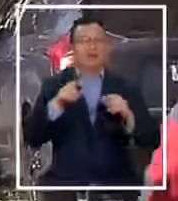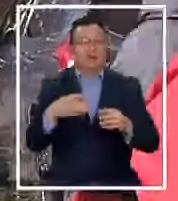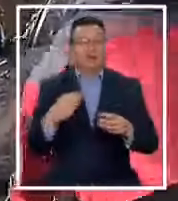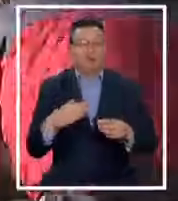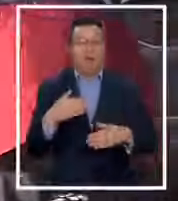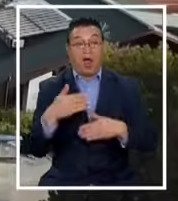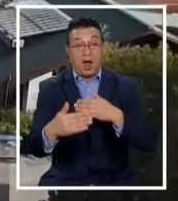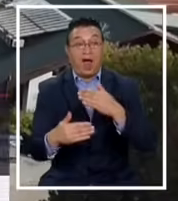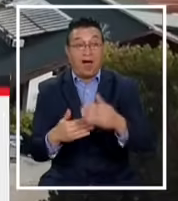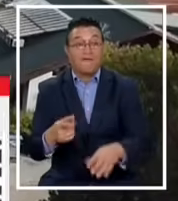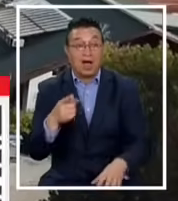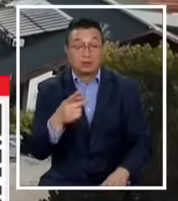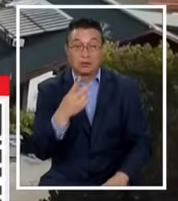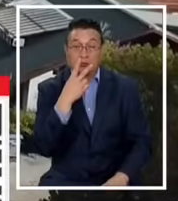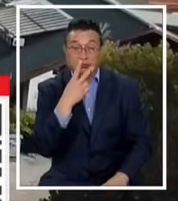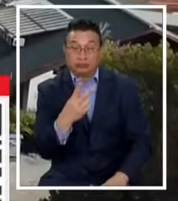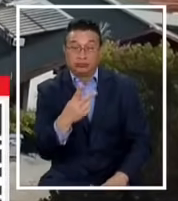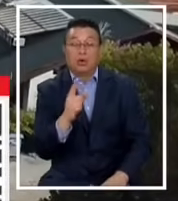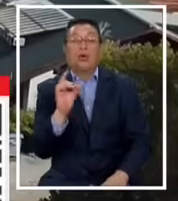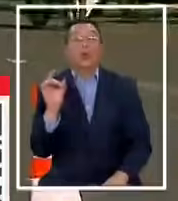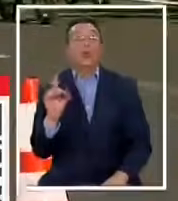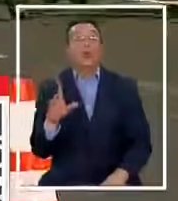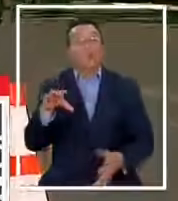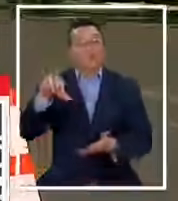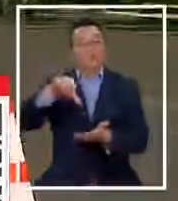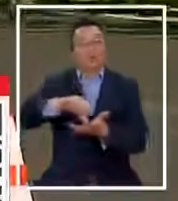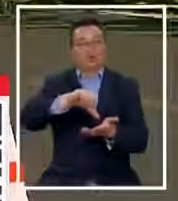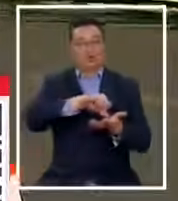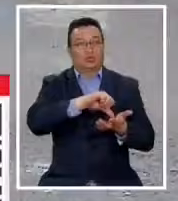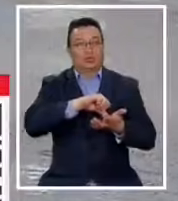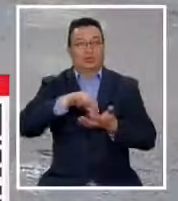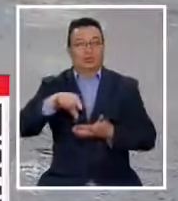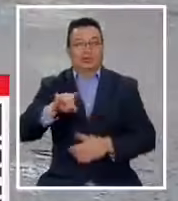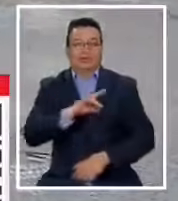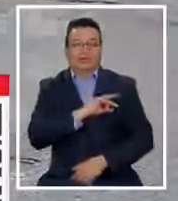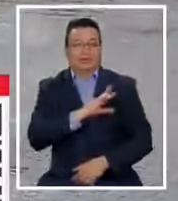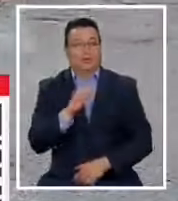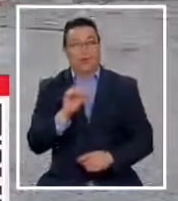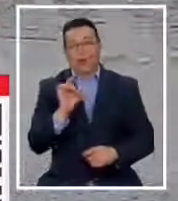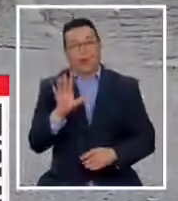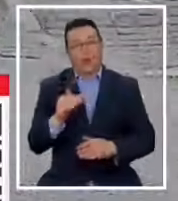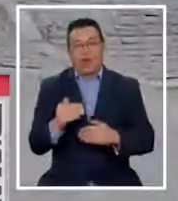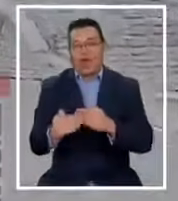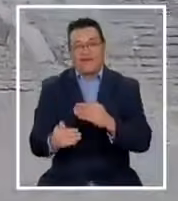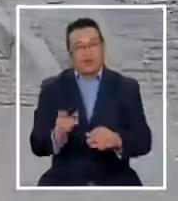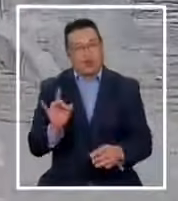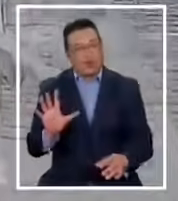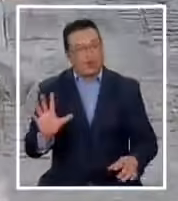avance que por ahora tendrán las principales ciudades del país.